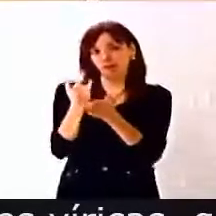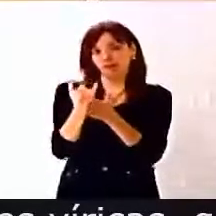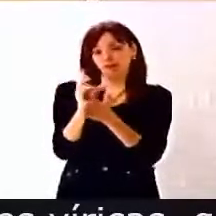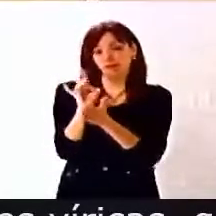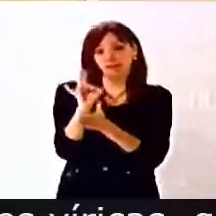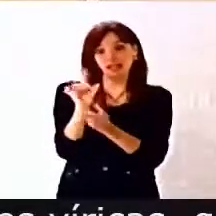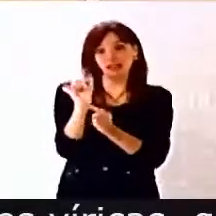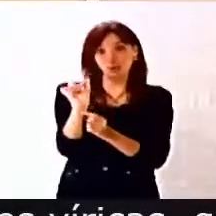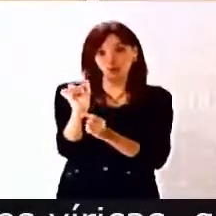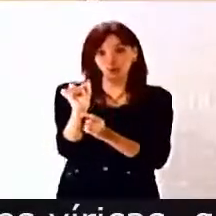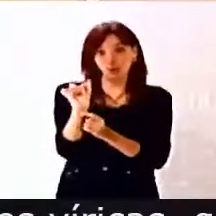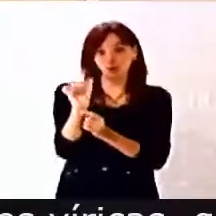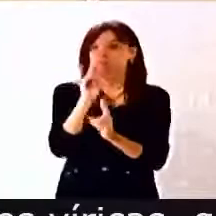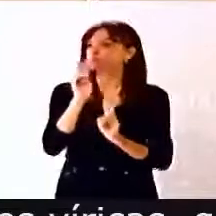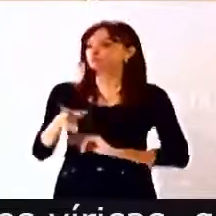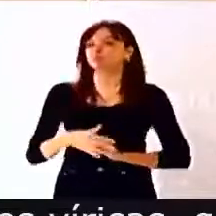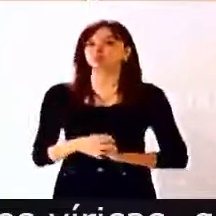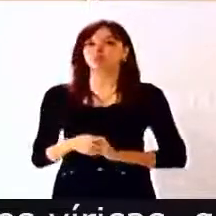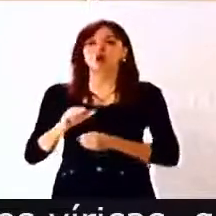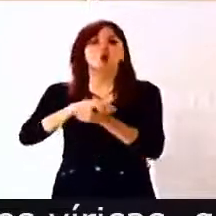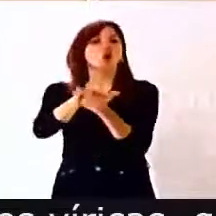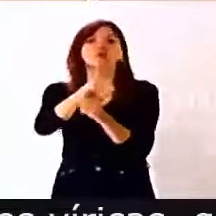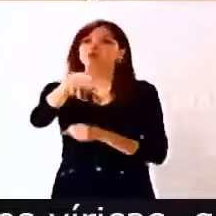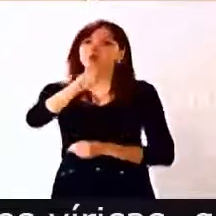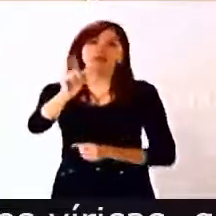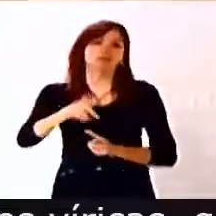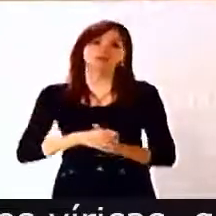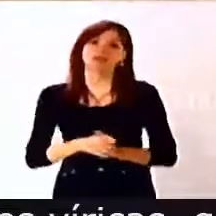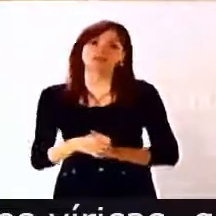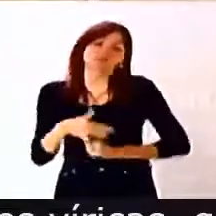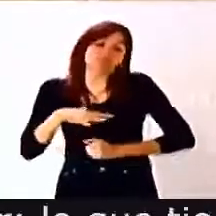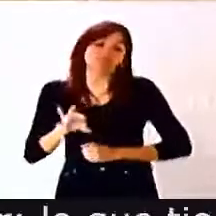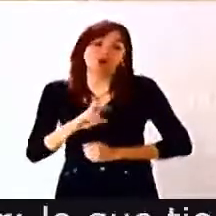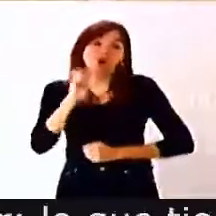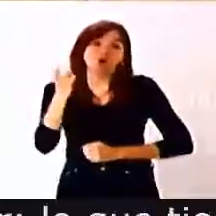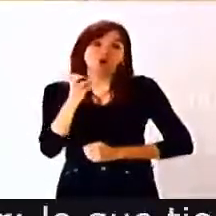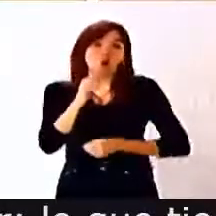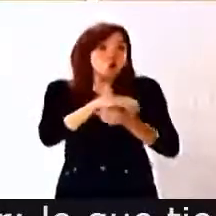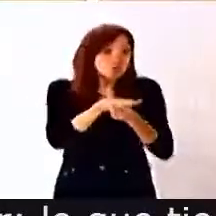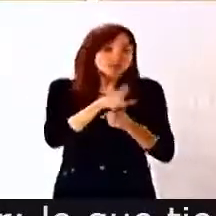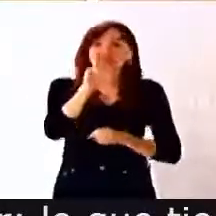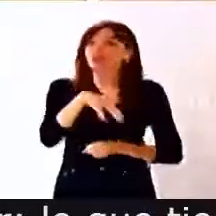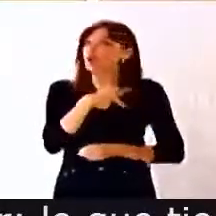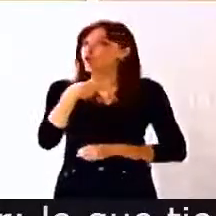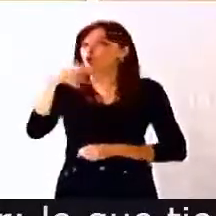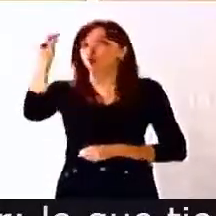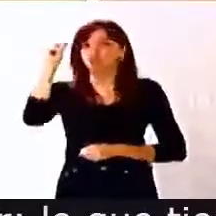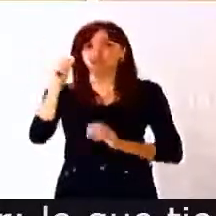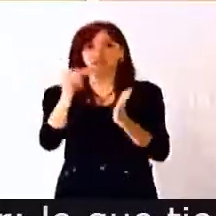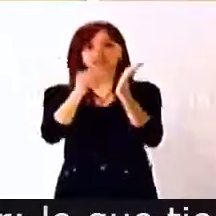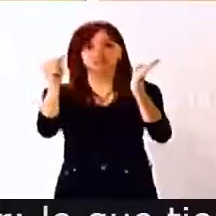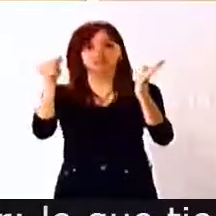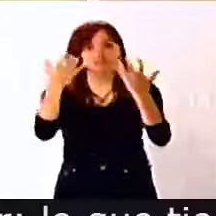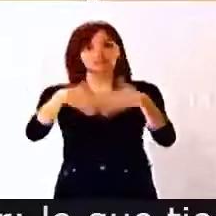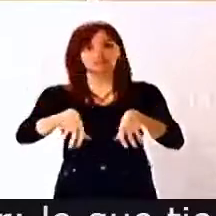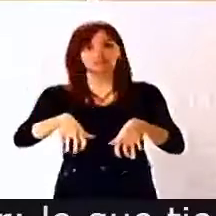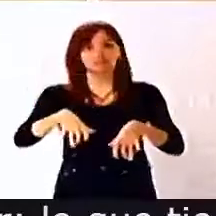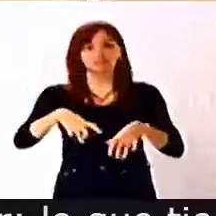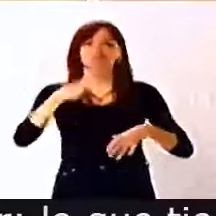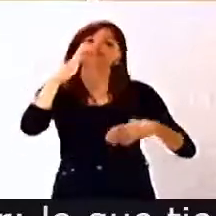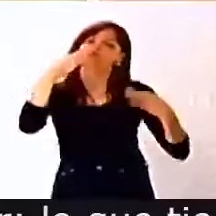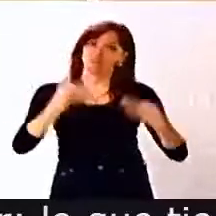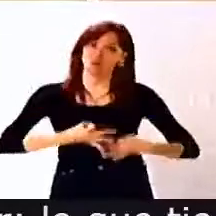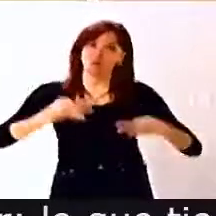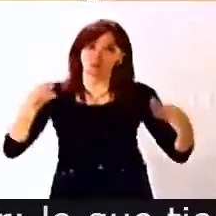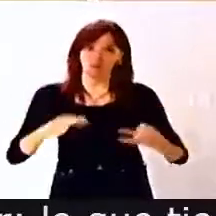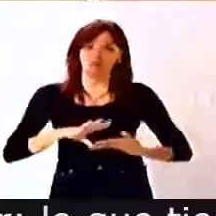usted no es COVID. Será otra cosa, pero COVID no es, ¿no? Y eso le da mucha seguridad,